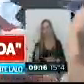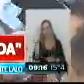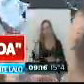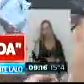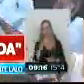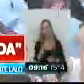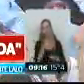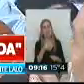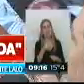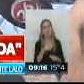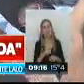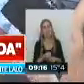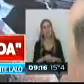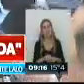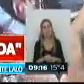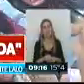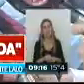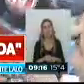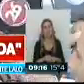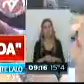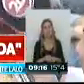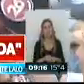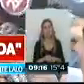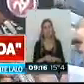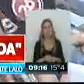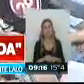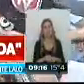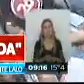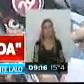Que no era su nomás, que ese señor lo viste que se quedó. No.